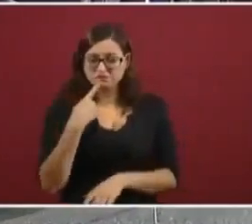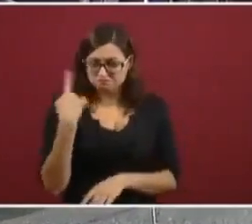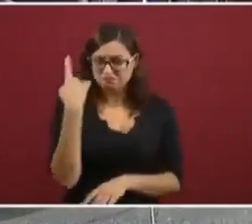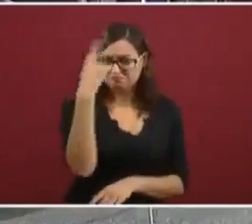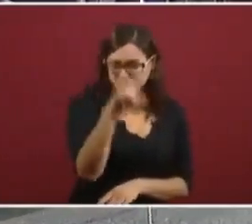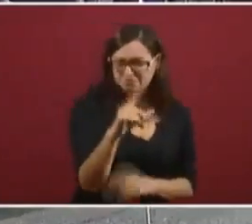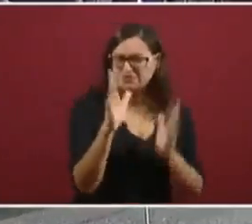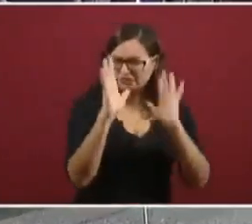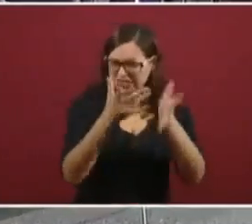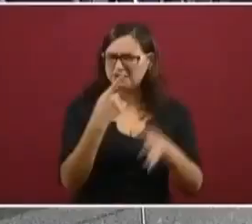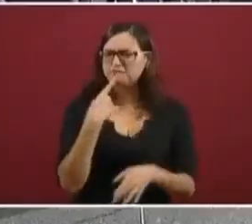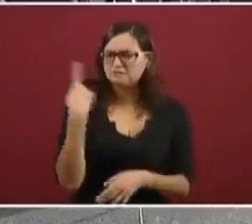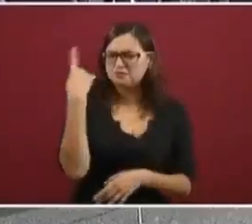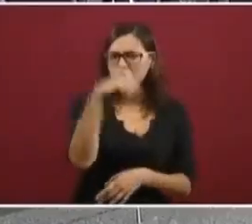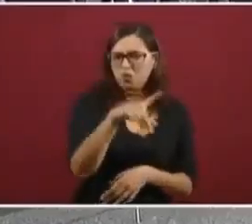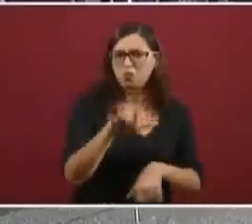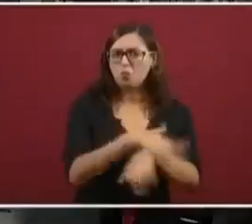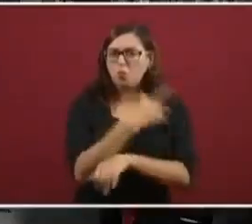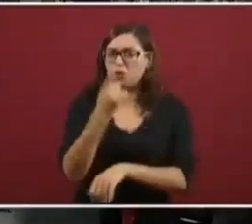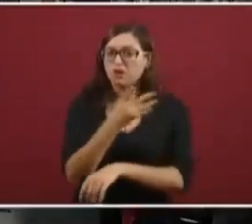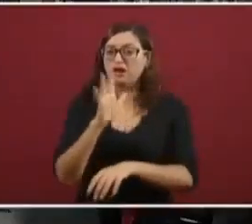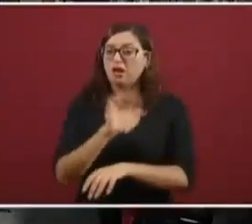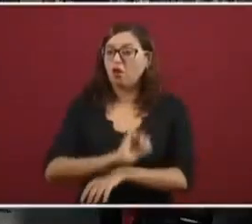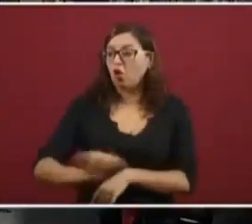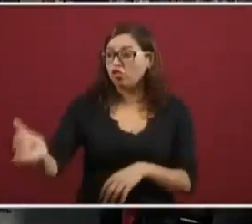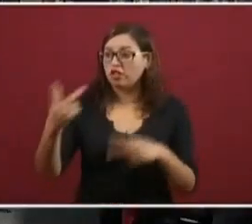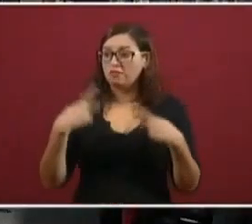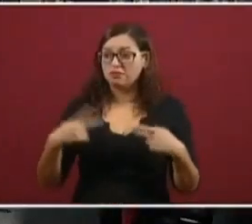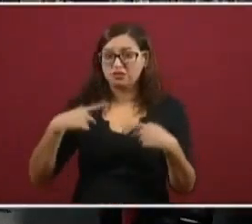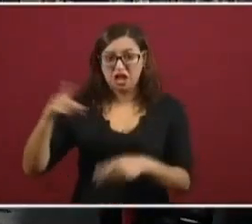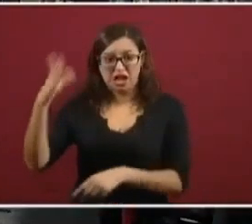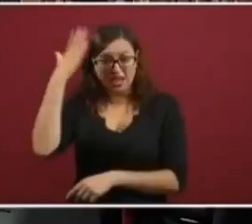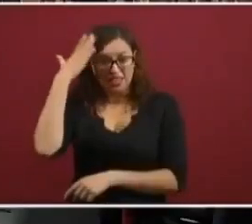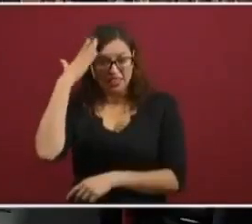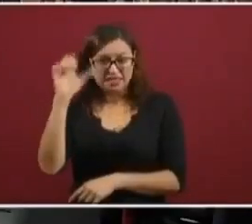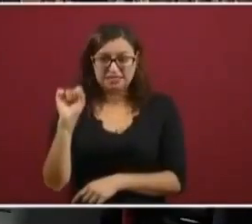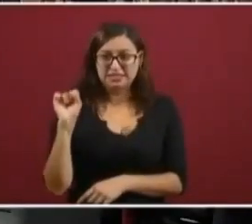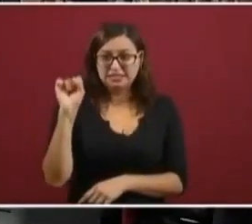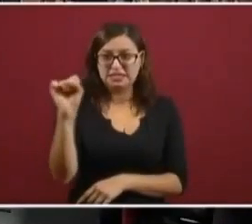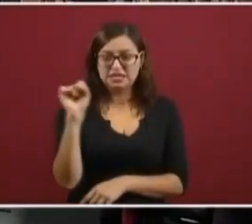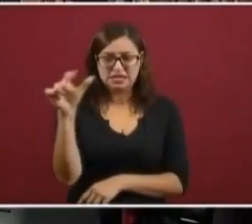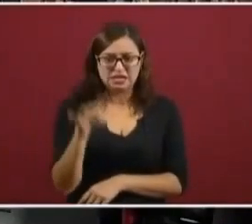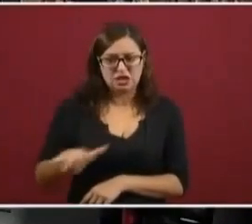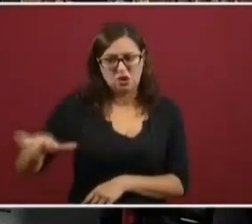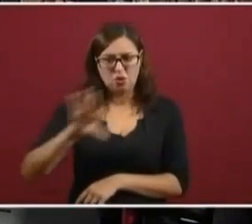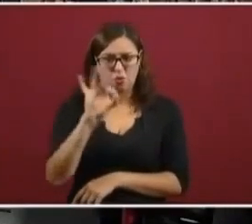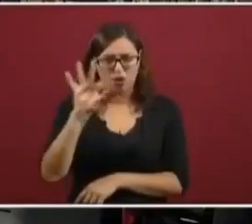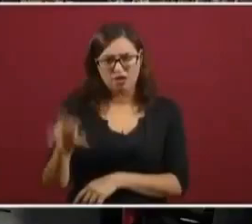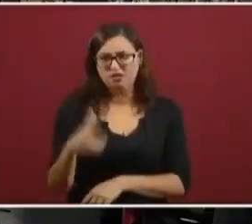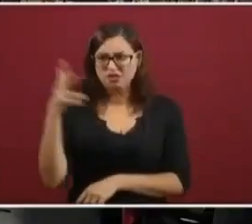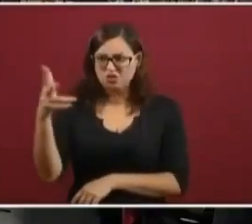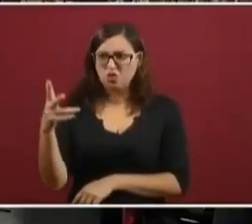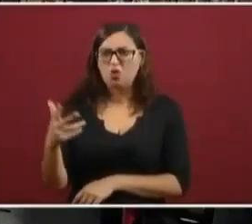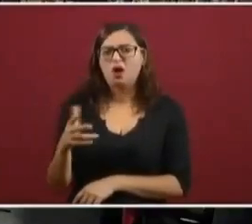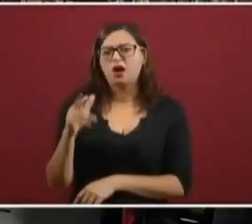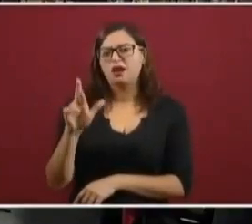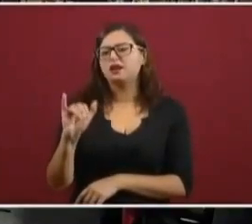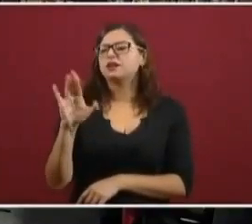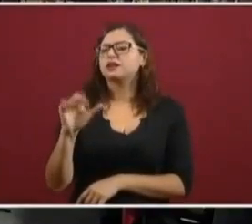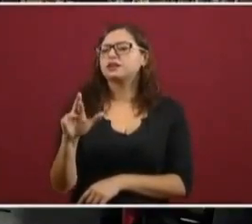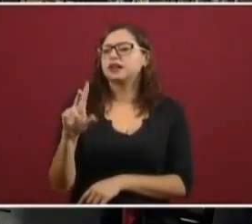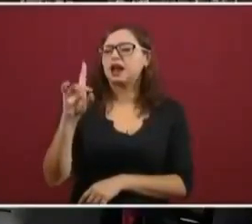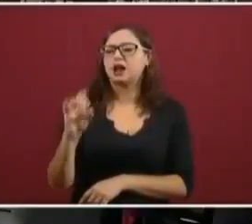vida porque ya fue mandada a golpear y amenazar de muerte por el líder sindical de la sección número 48 Ricardo